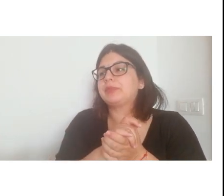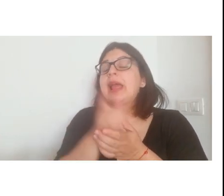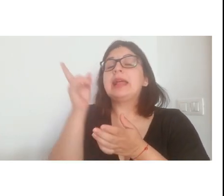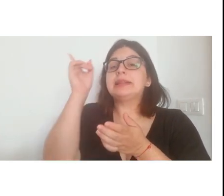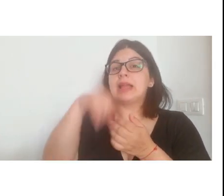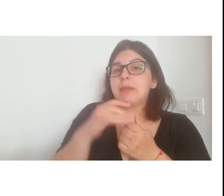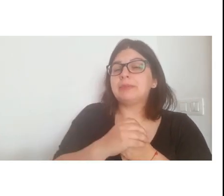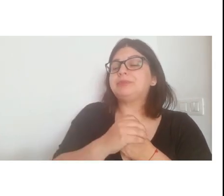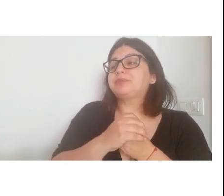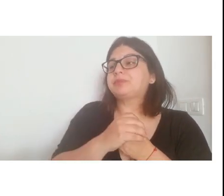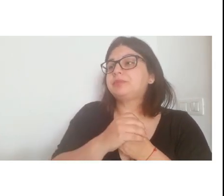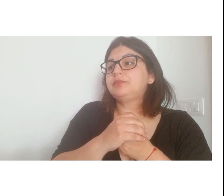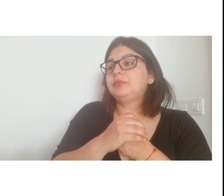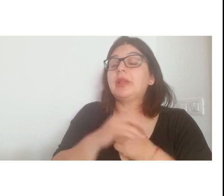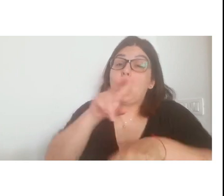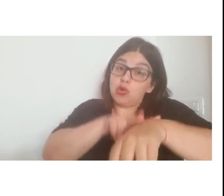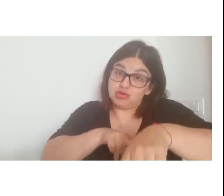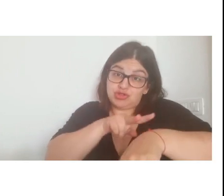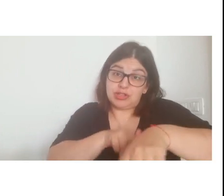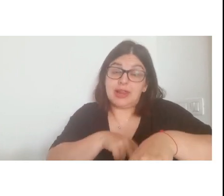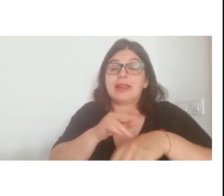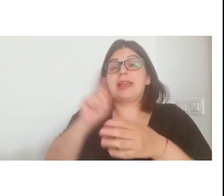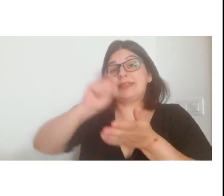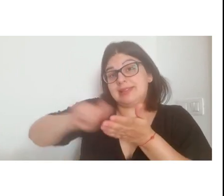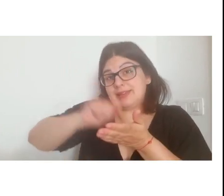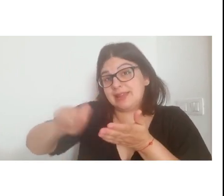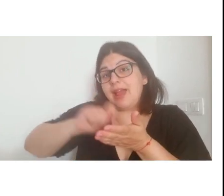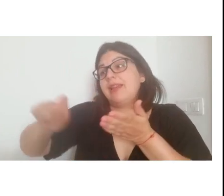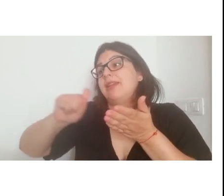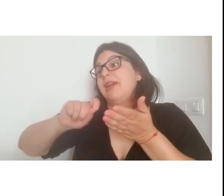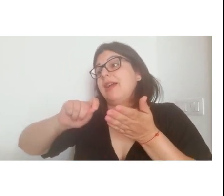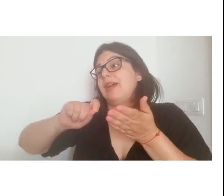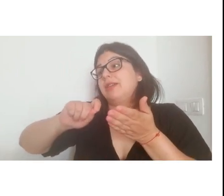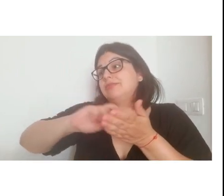outro persoal como de consellería, secretaría ou